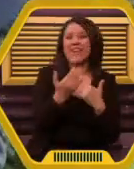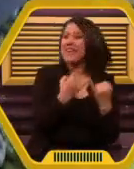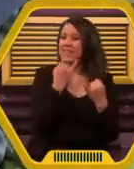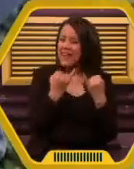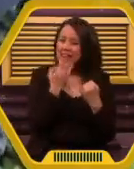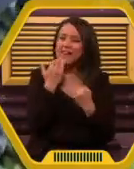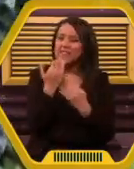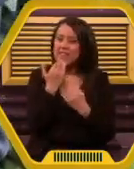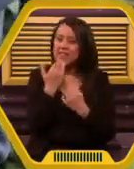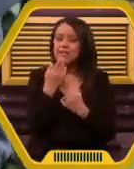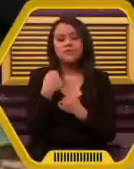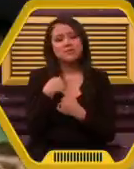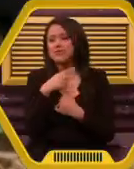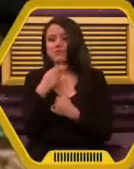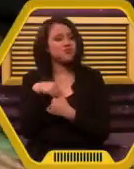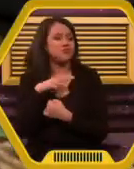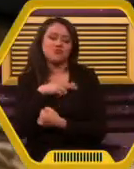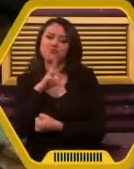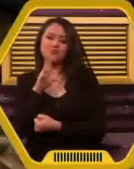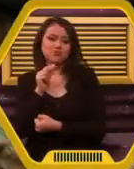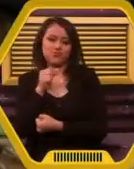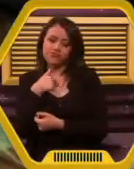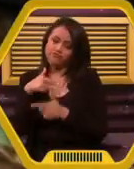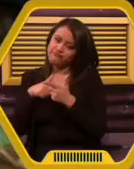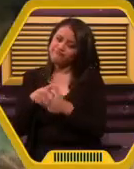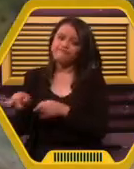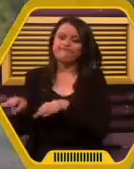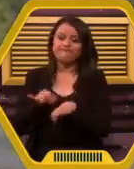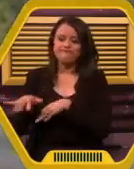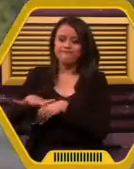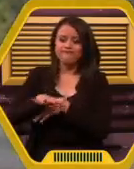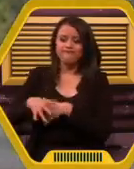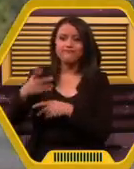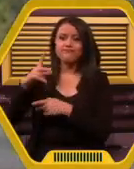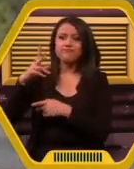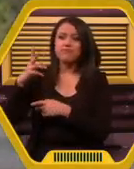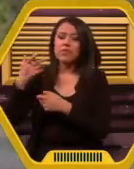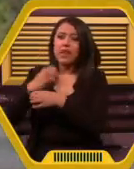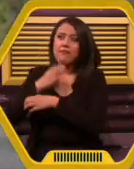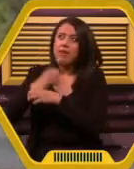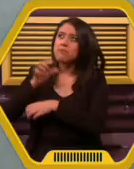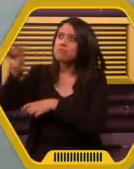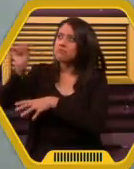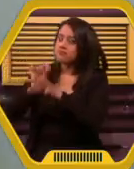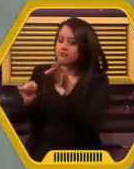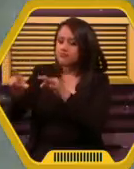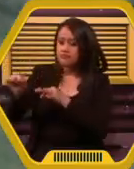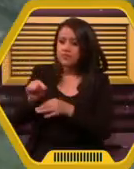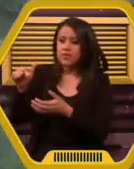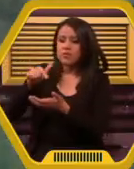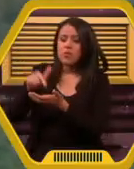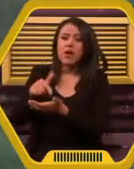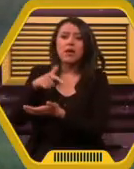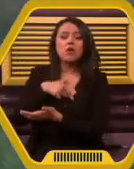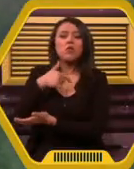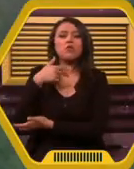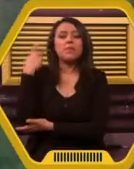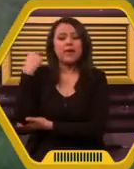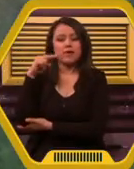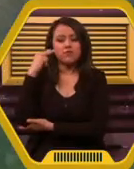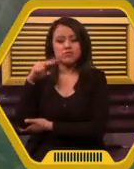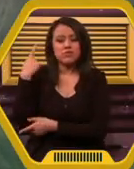juguetes, nosotros y todos ellos trabajamos aquí cortando café en estas fincas de Huatusco,